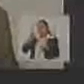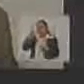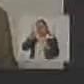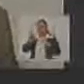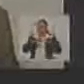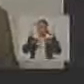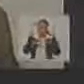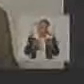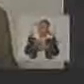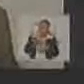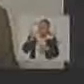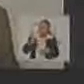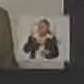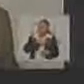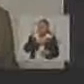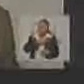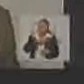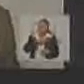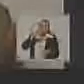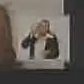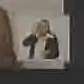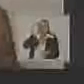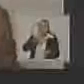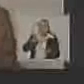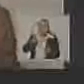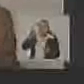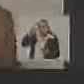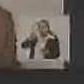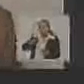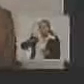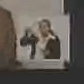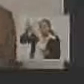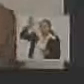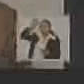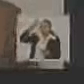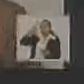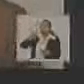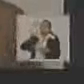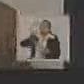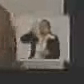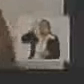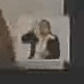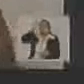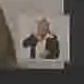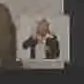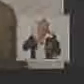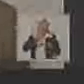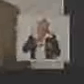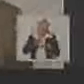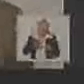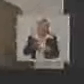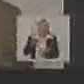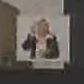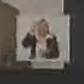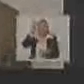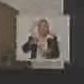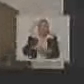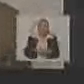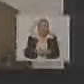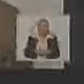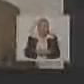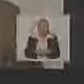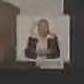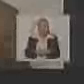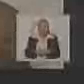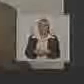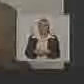rentables, de ocupaciones productivas, incluso suscitando en el empresariado, que es mucho y que es muy importante en la delegación Benito